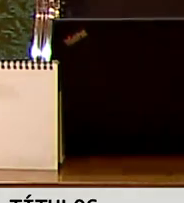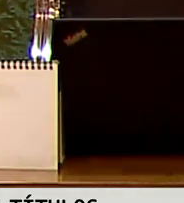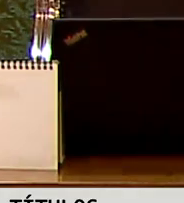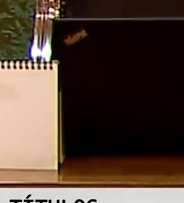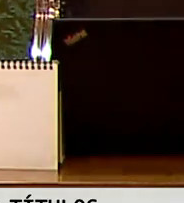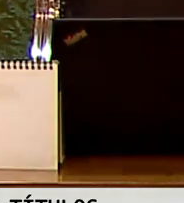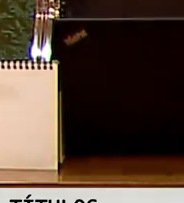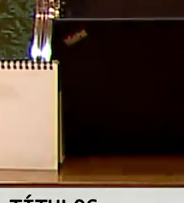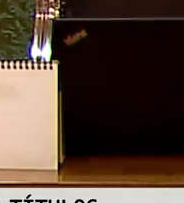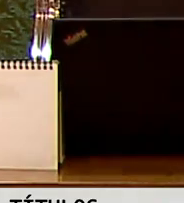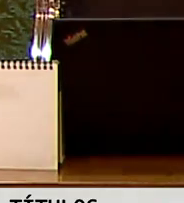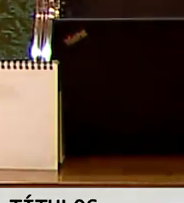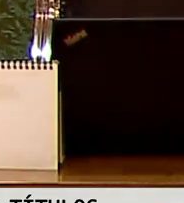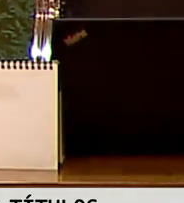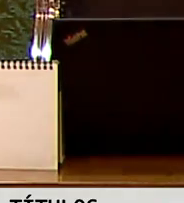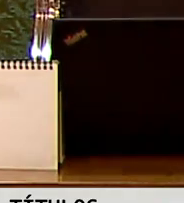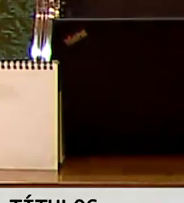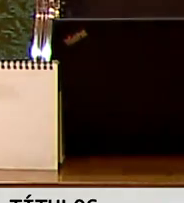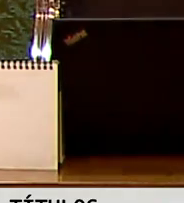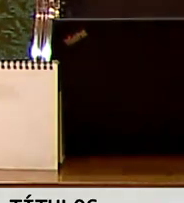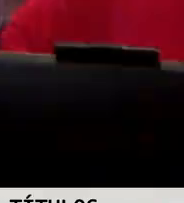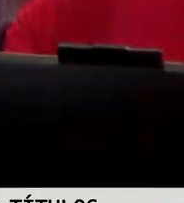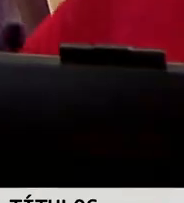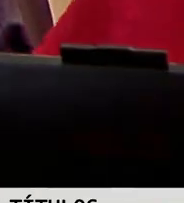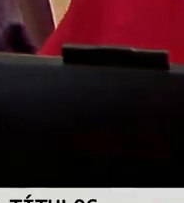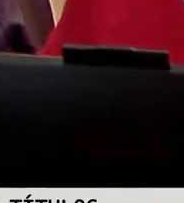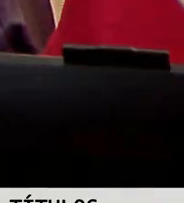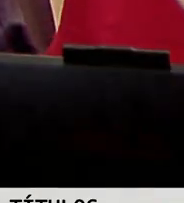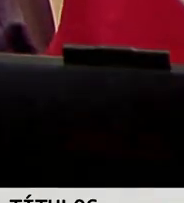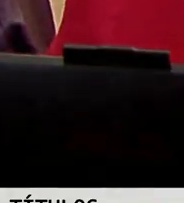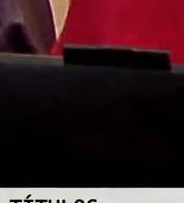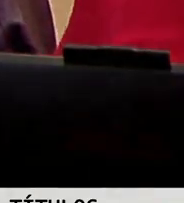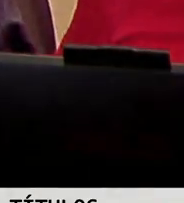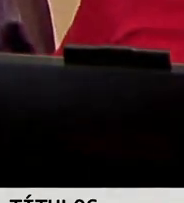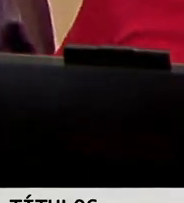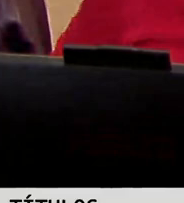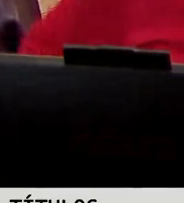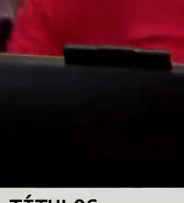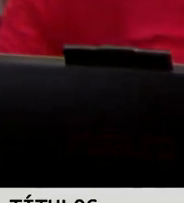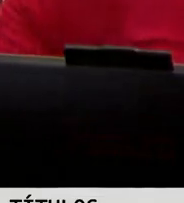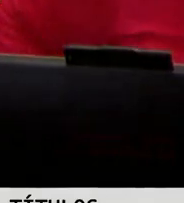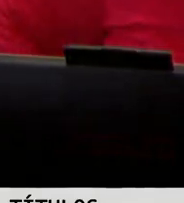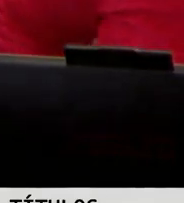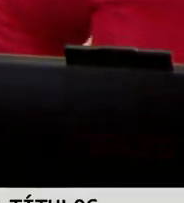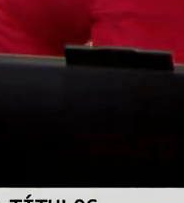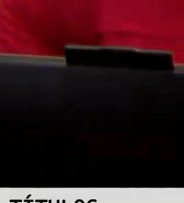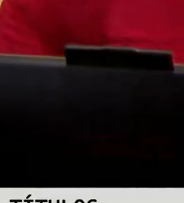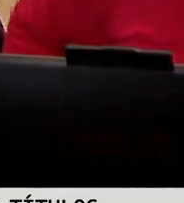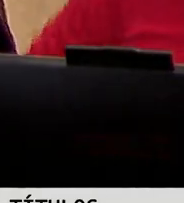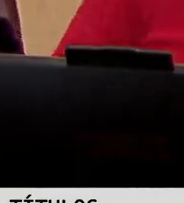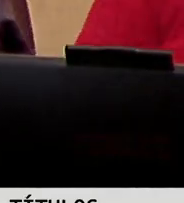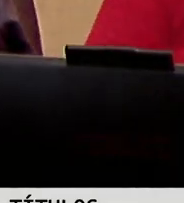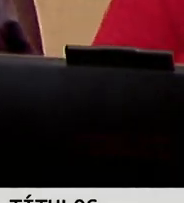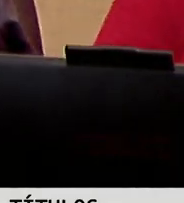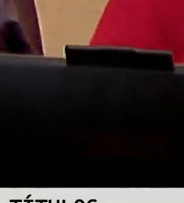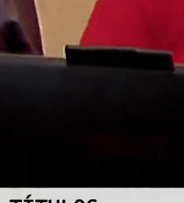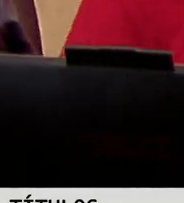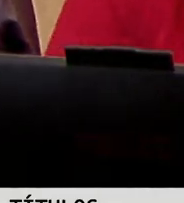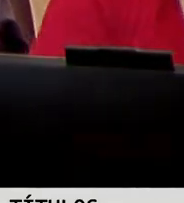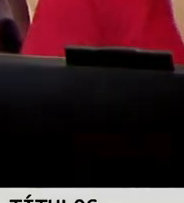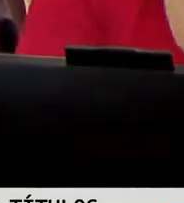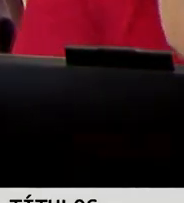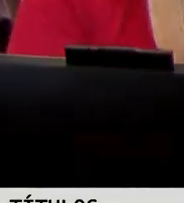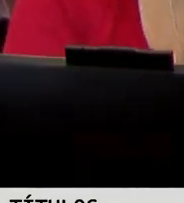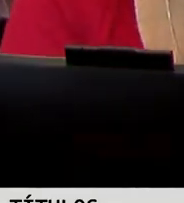Muchas gracias presidente el proyecto de ley que hoy vamos a aprobar se hace cargo de uno de los problemas más brutales